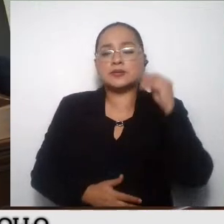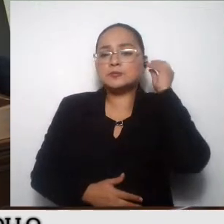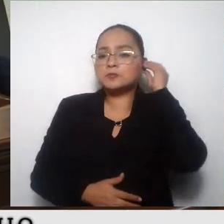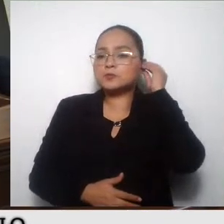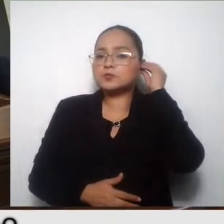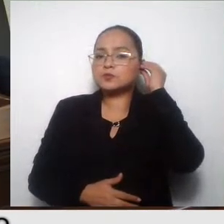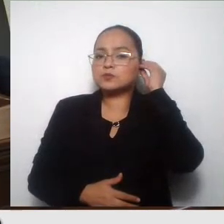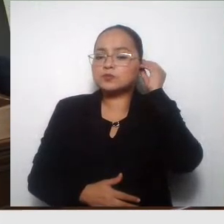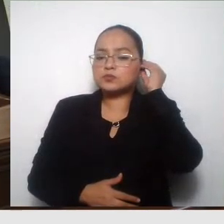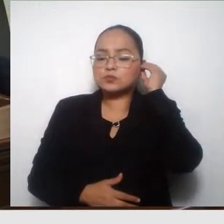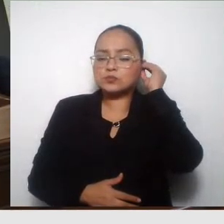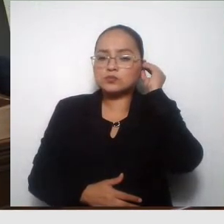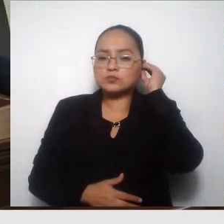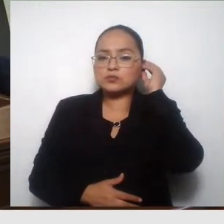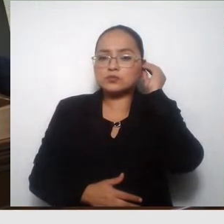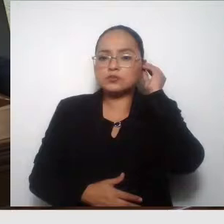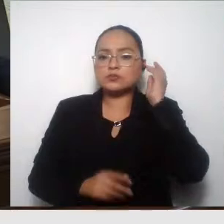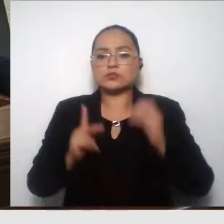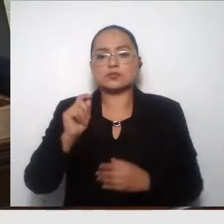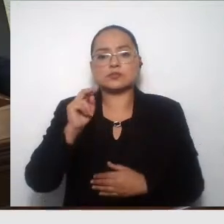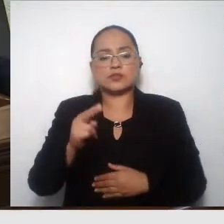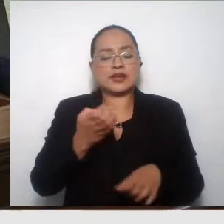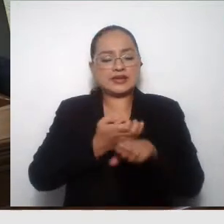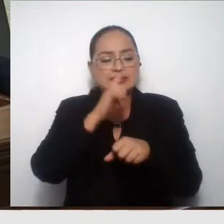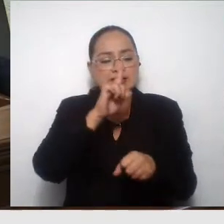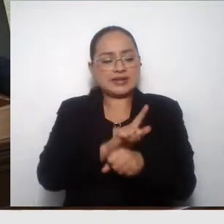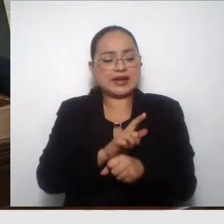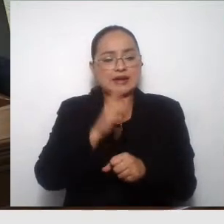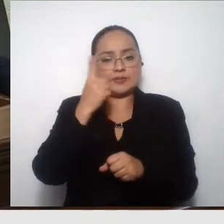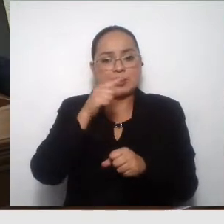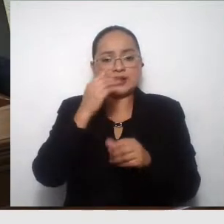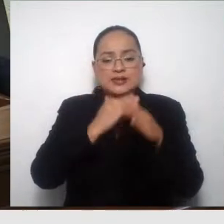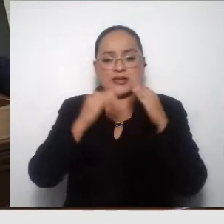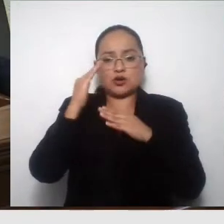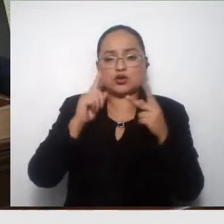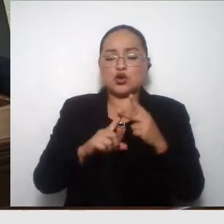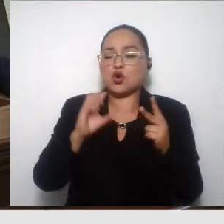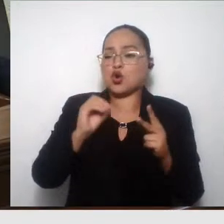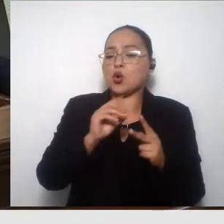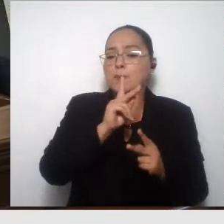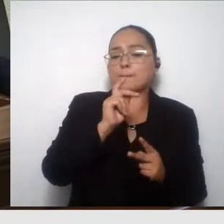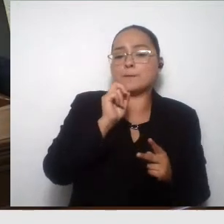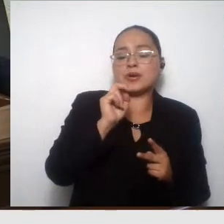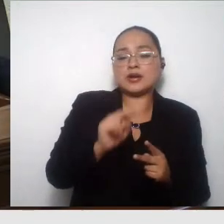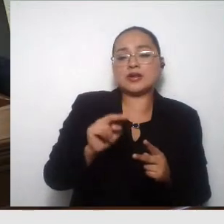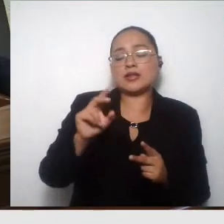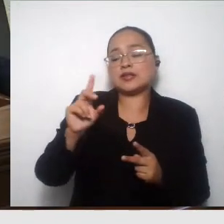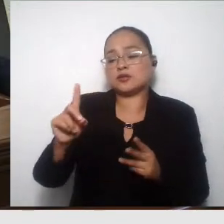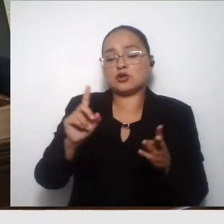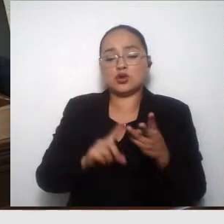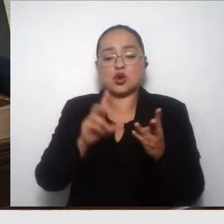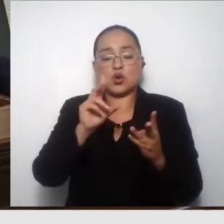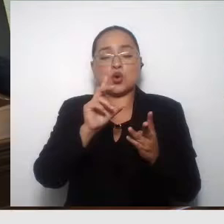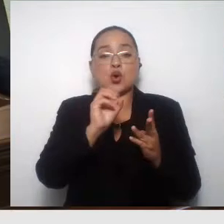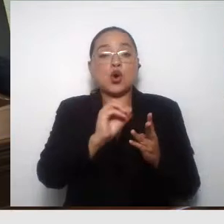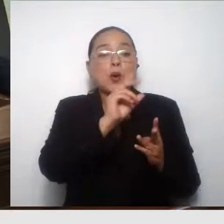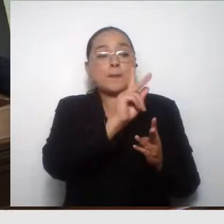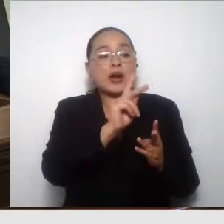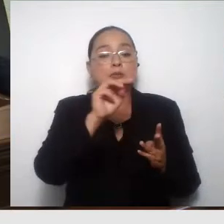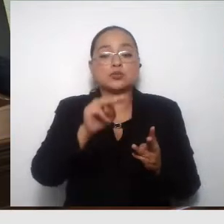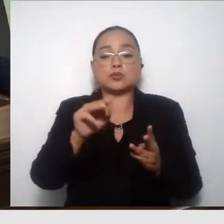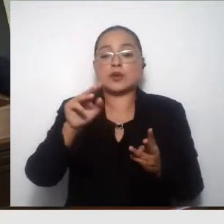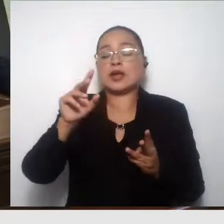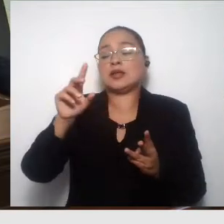El Plan Estatal de Desarrollo o el Plan Nacional de Desarrollo o el Plan Municipal es una oportunidad que se